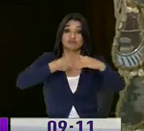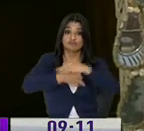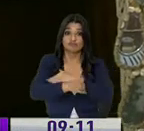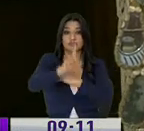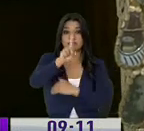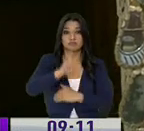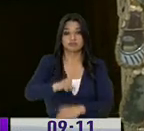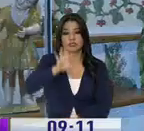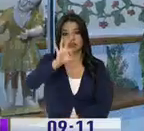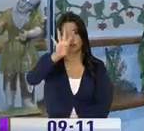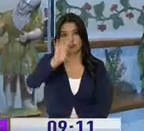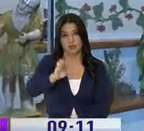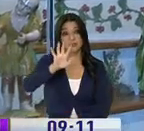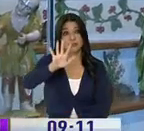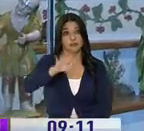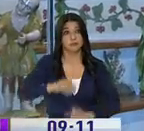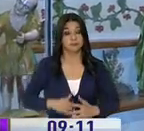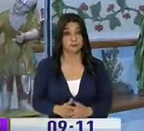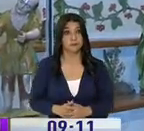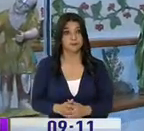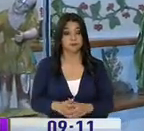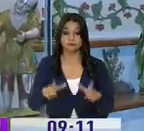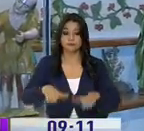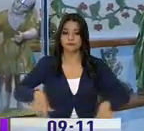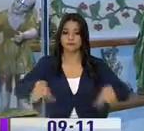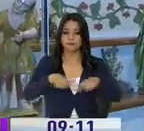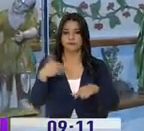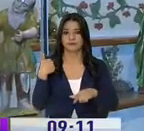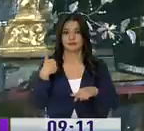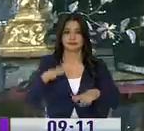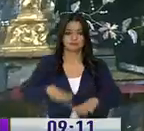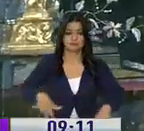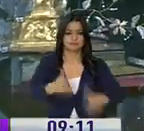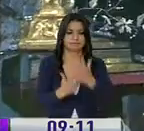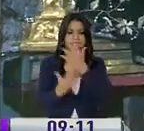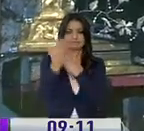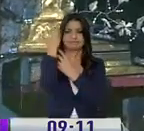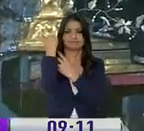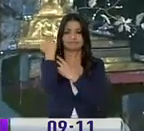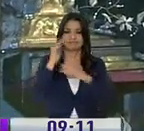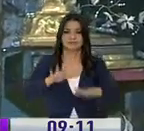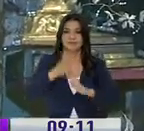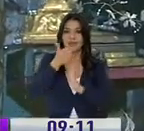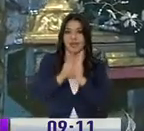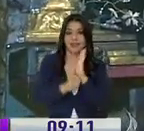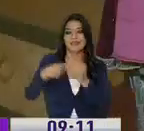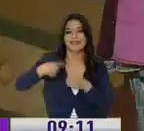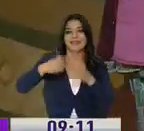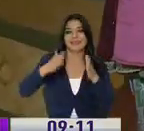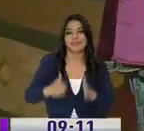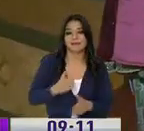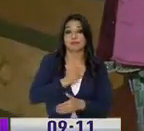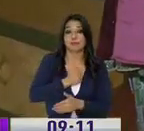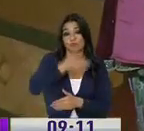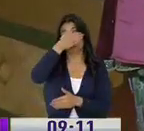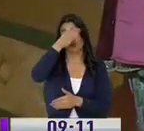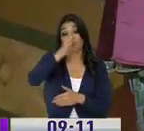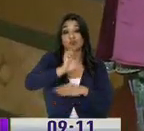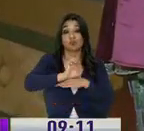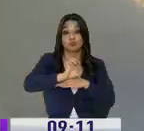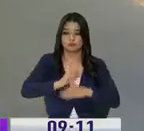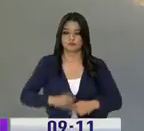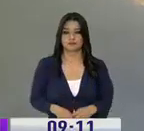en 1945. Este lugar cuenta con piezas arquitectónicas de la escuela quiteña catalogadas como patrimonio del